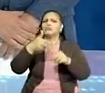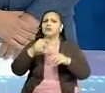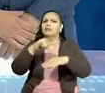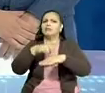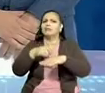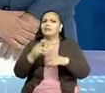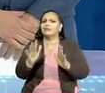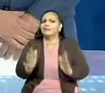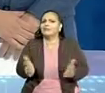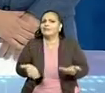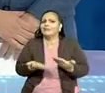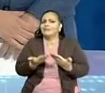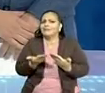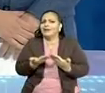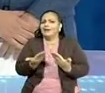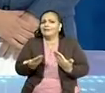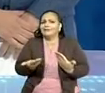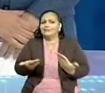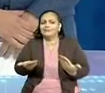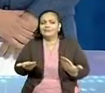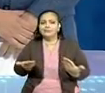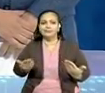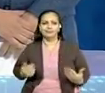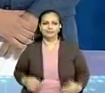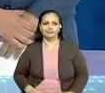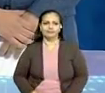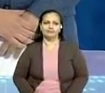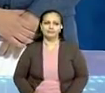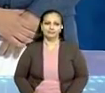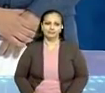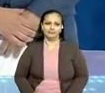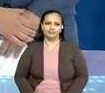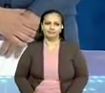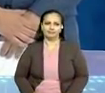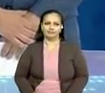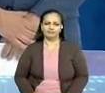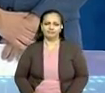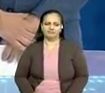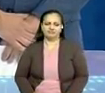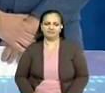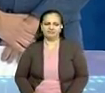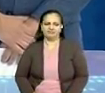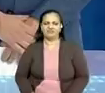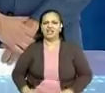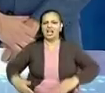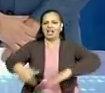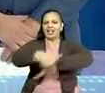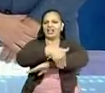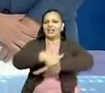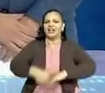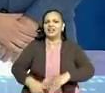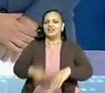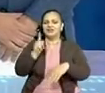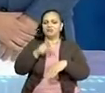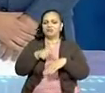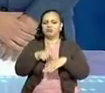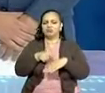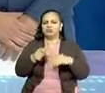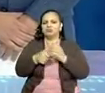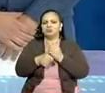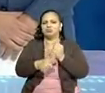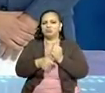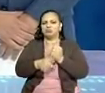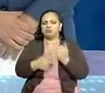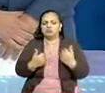¿Ya? Y entonces, ¿por qué no busca? El municipio creo que tiene ahí una responsabilidad, con esto